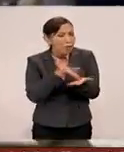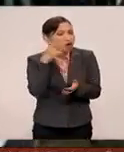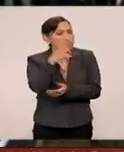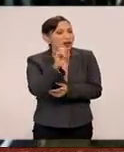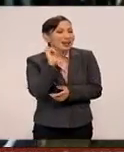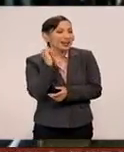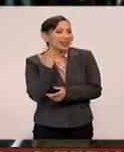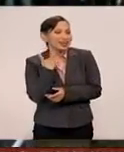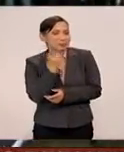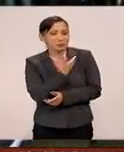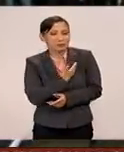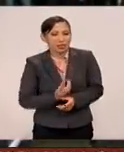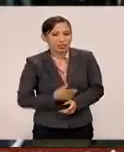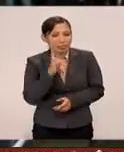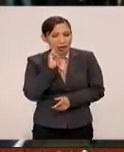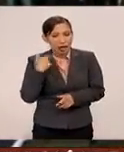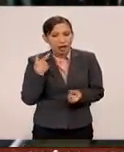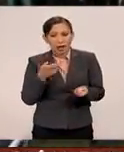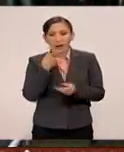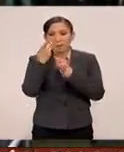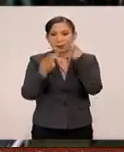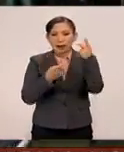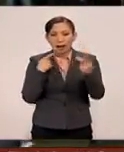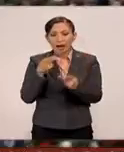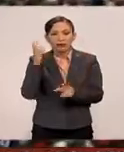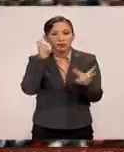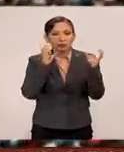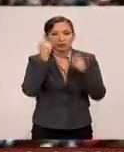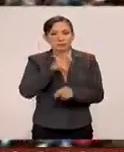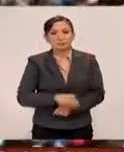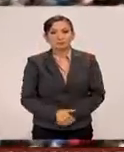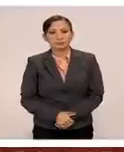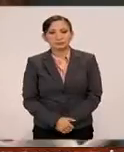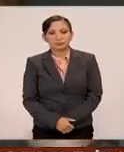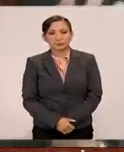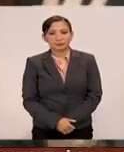la exmandataria, quien les dirigió unas palabras. Vamos a escucharlas.